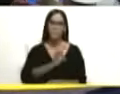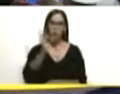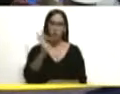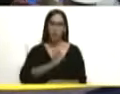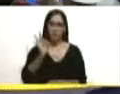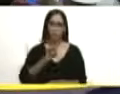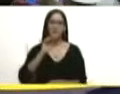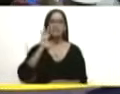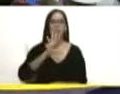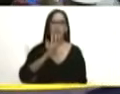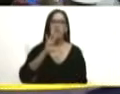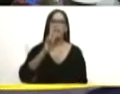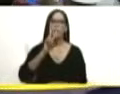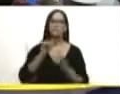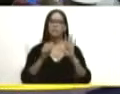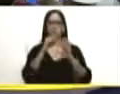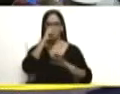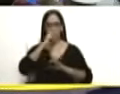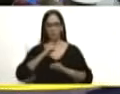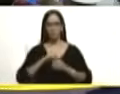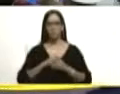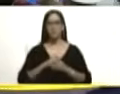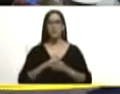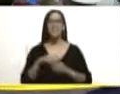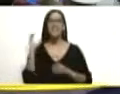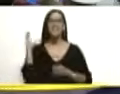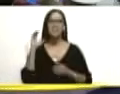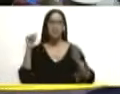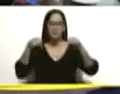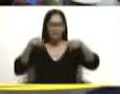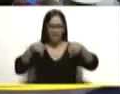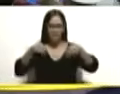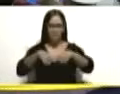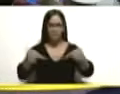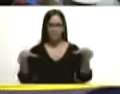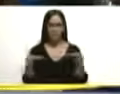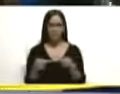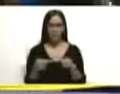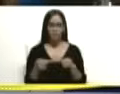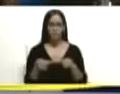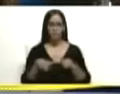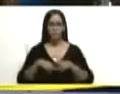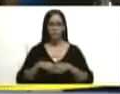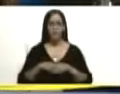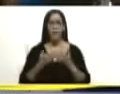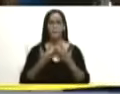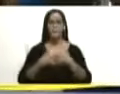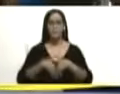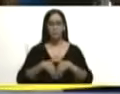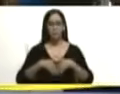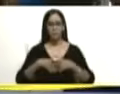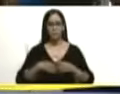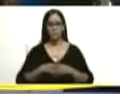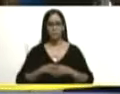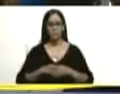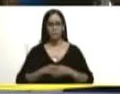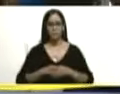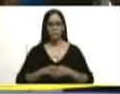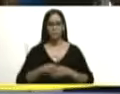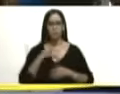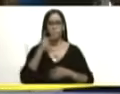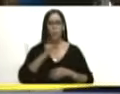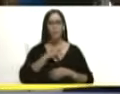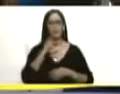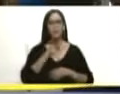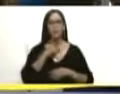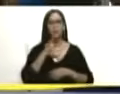de 526 años de existencia de este espacio geográfico, administrativo, político.